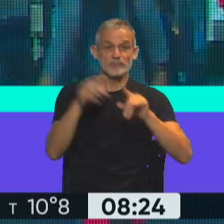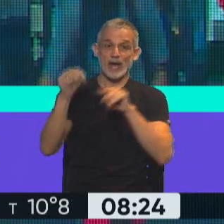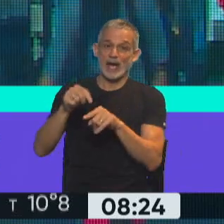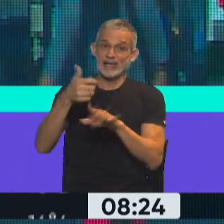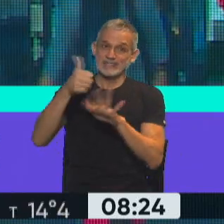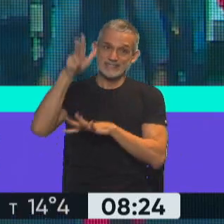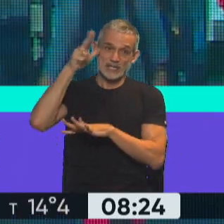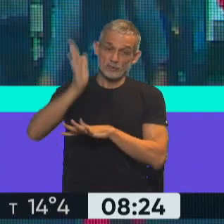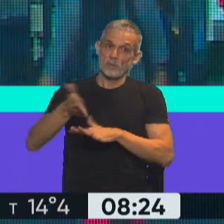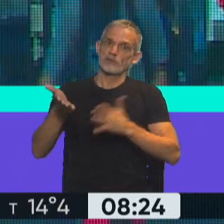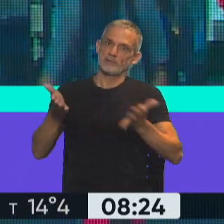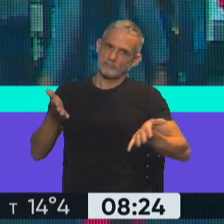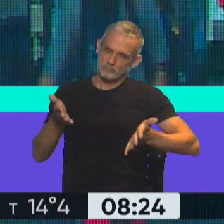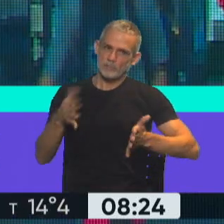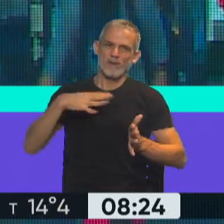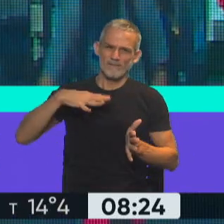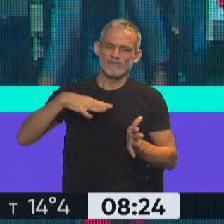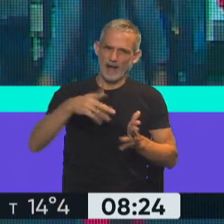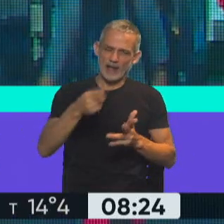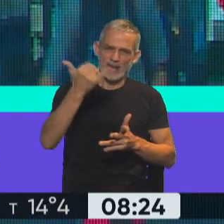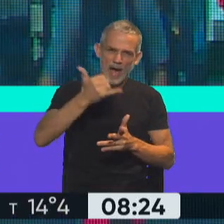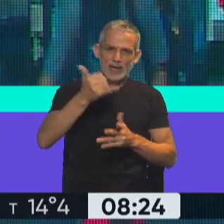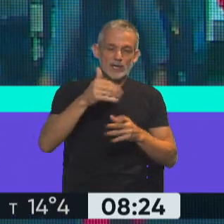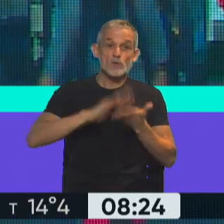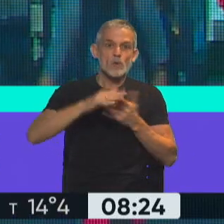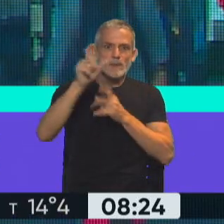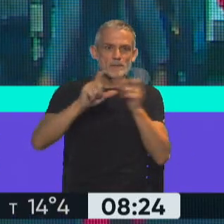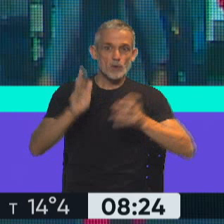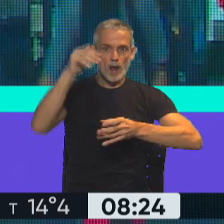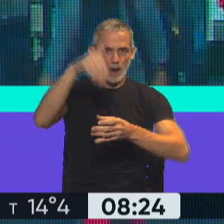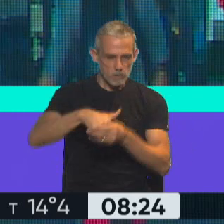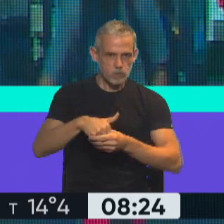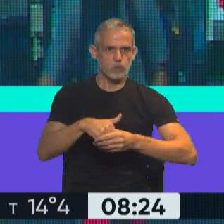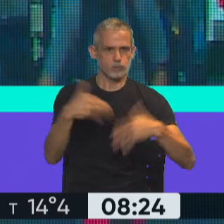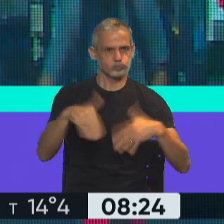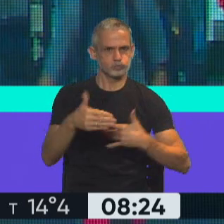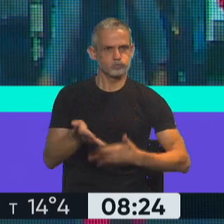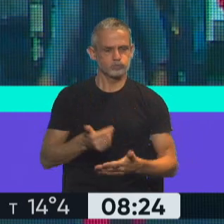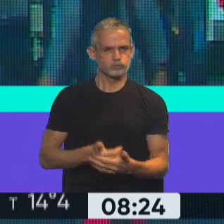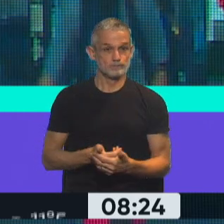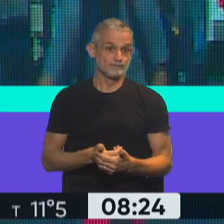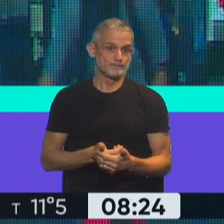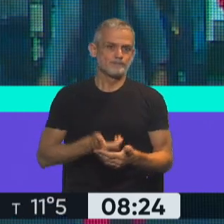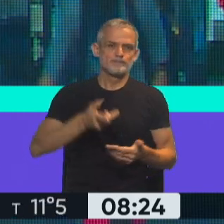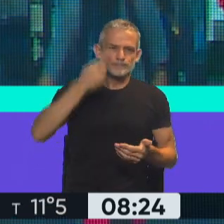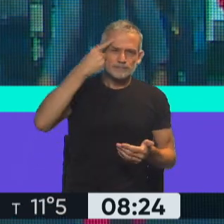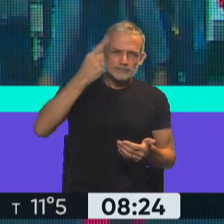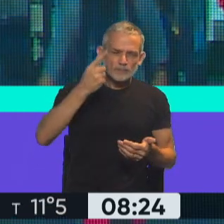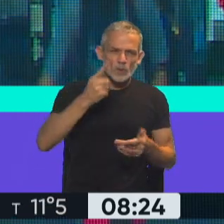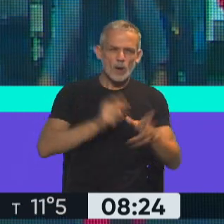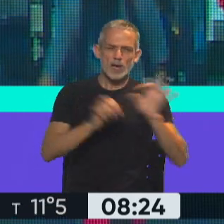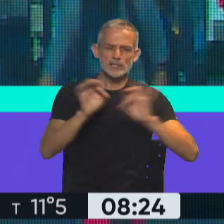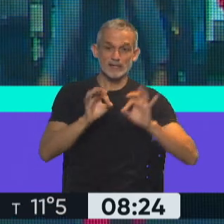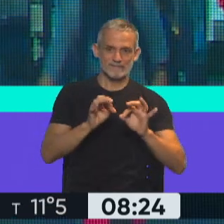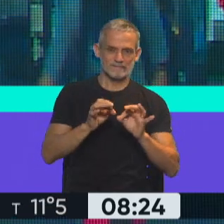estuvimos en 68%, o sea, es decir, puede haber una cantidad de nuevos votantes importante, ¿no? Entonces, me parece que ahí primero hay una estrategia